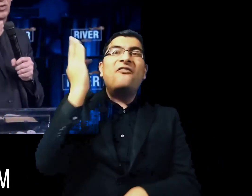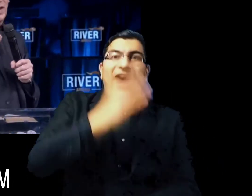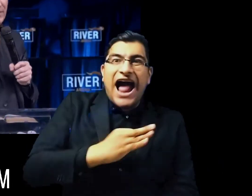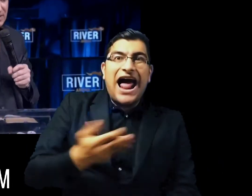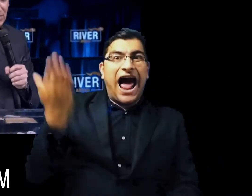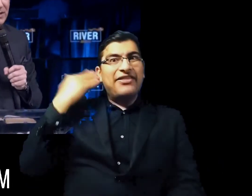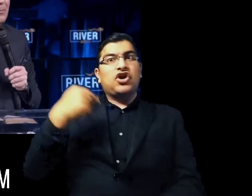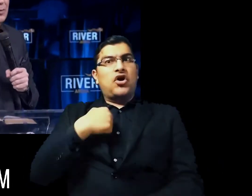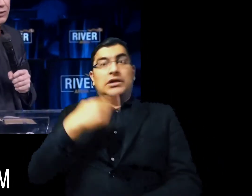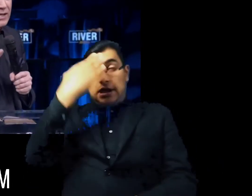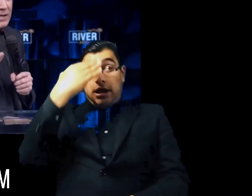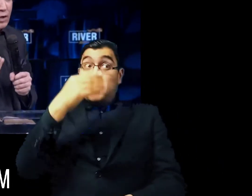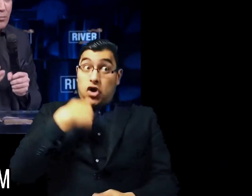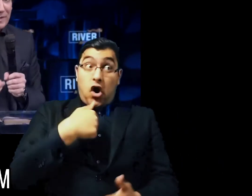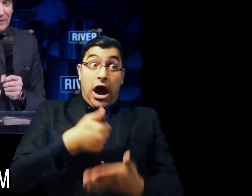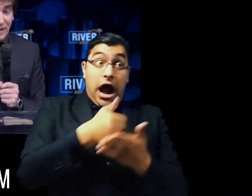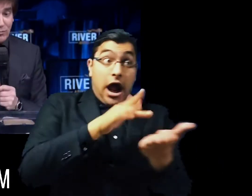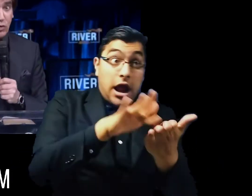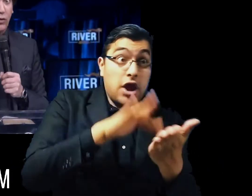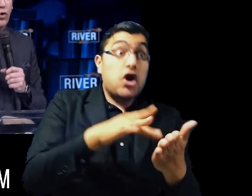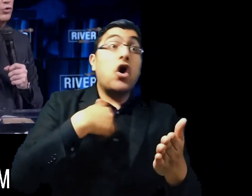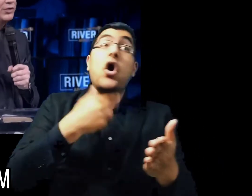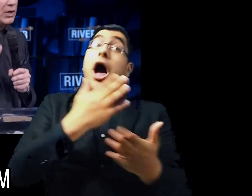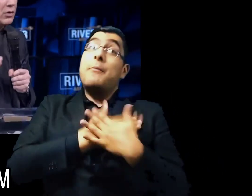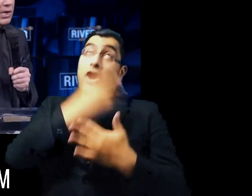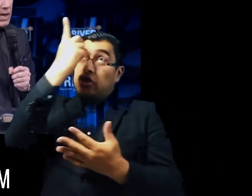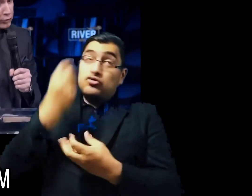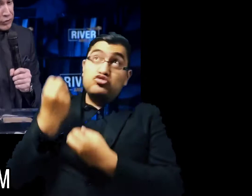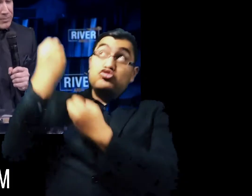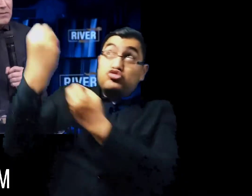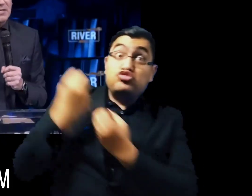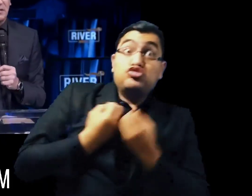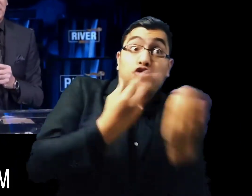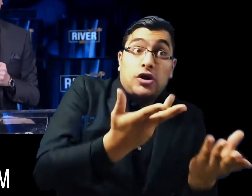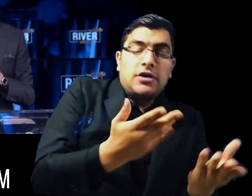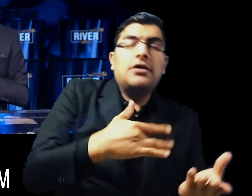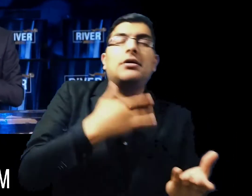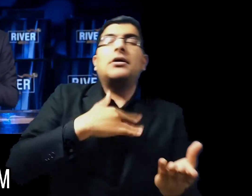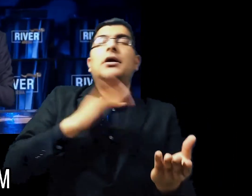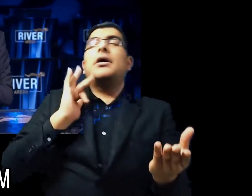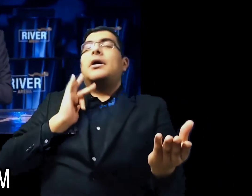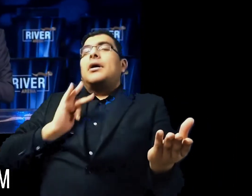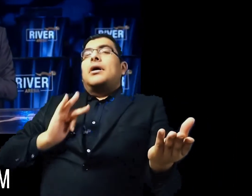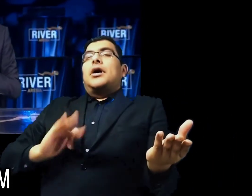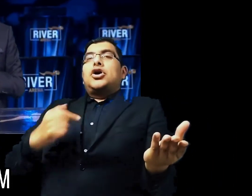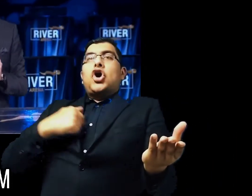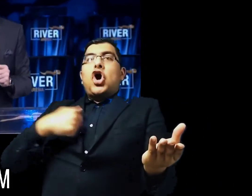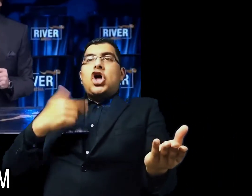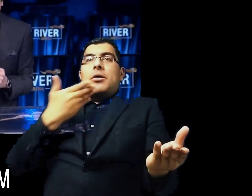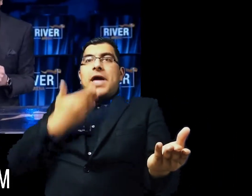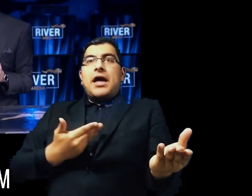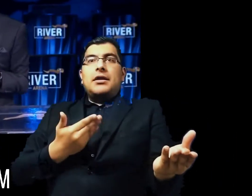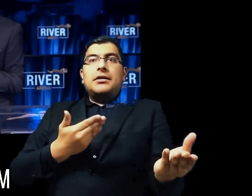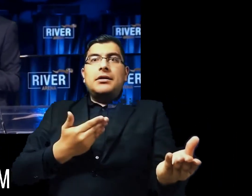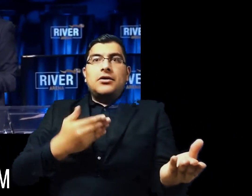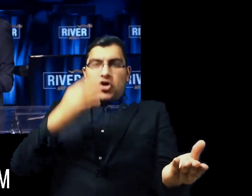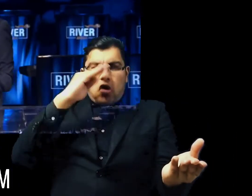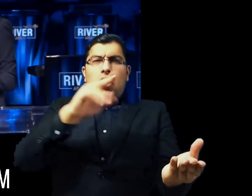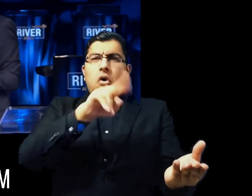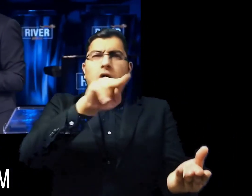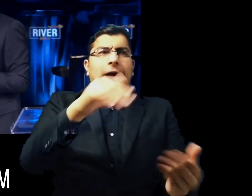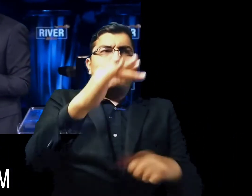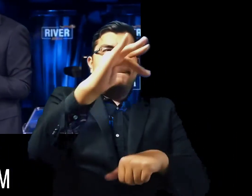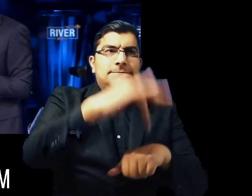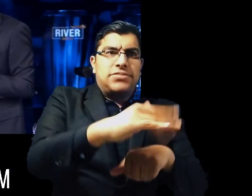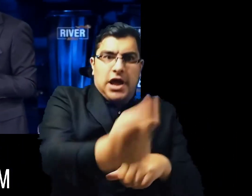si te ayudaba, si oraba por ti y compartía el amor de Dios contigo, entonces me iba a sentir bien. Y nunca te iba a permitir que te